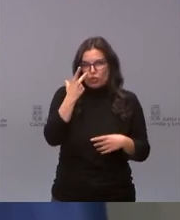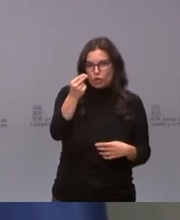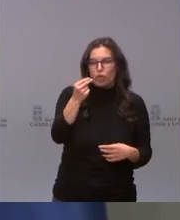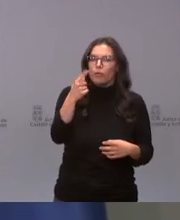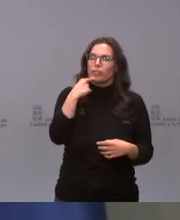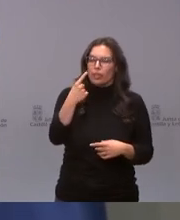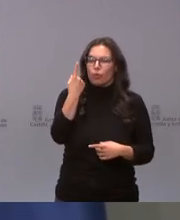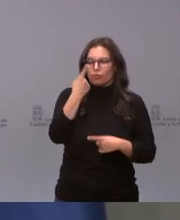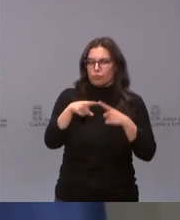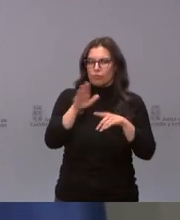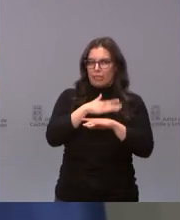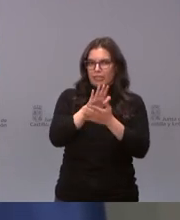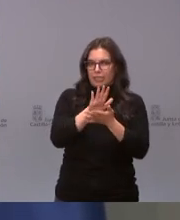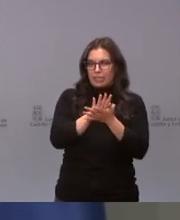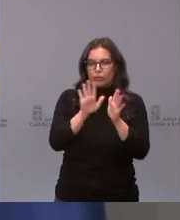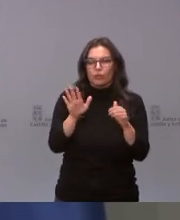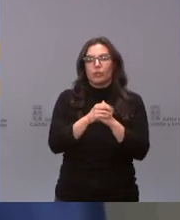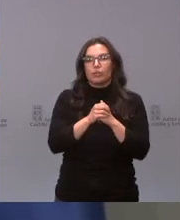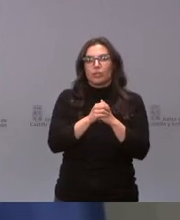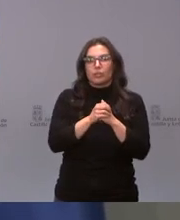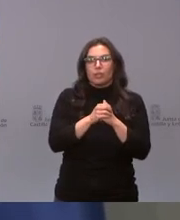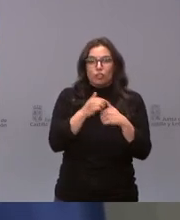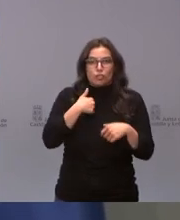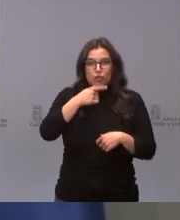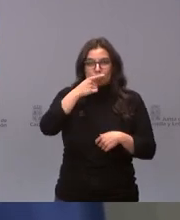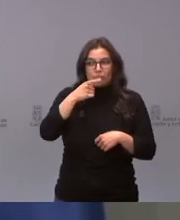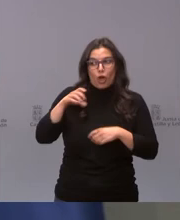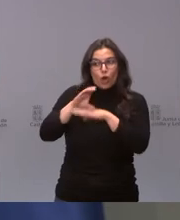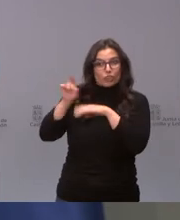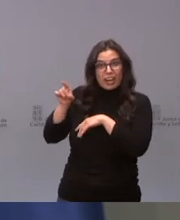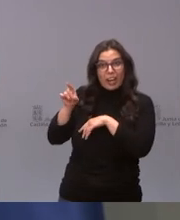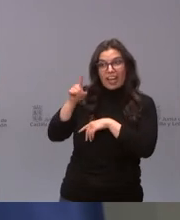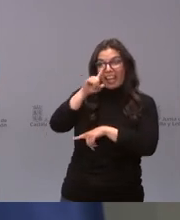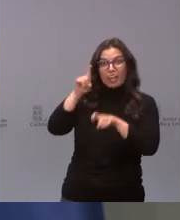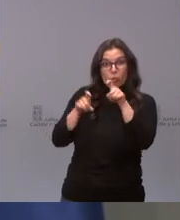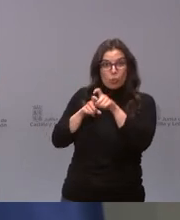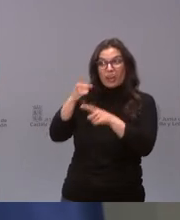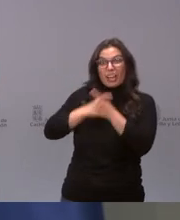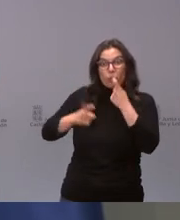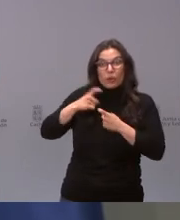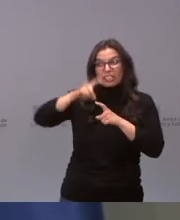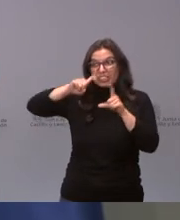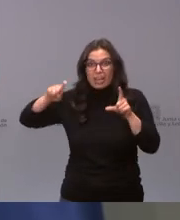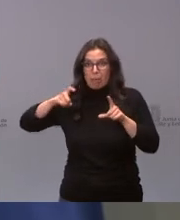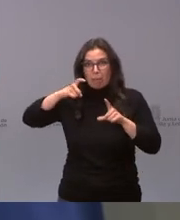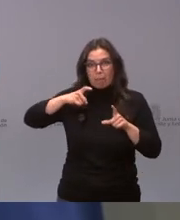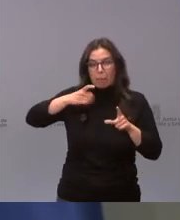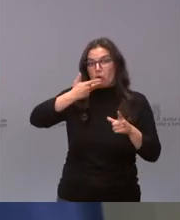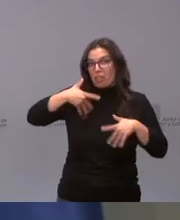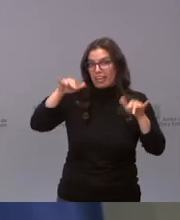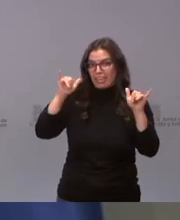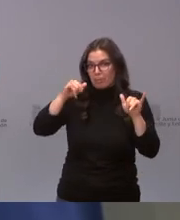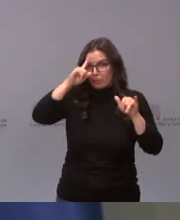tranquila. Es que ni las conocía la consejera. Es decir, que estas encuestas en ningún